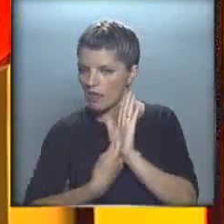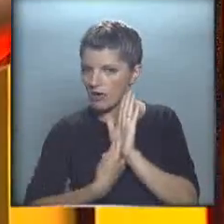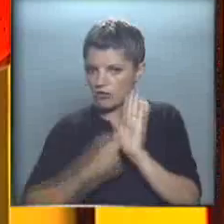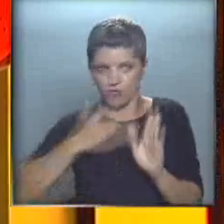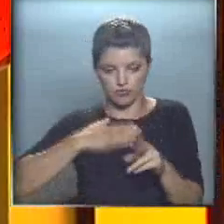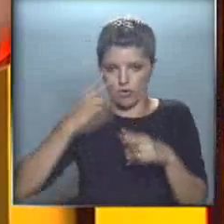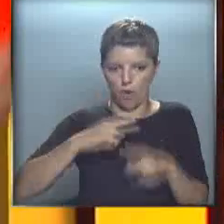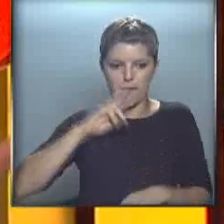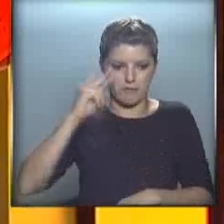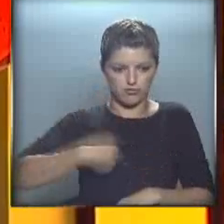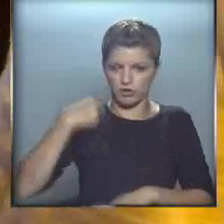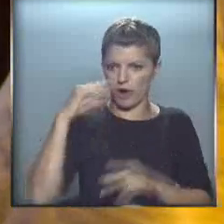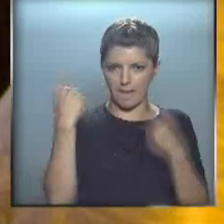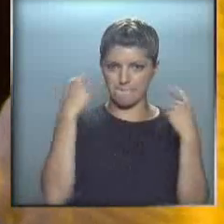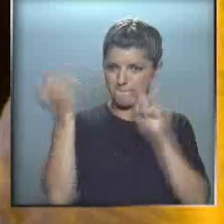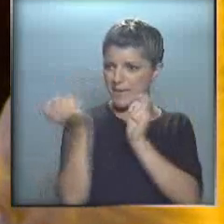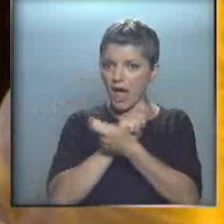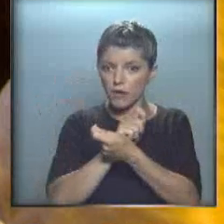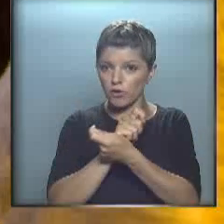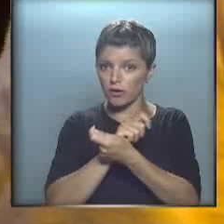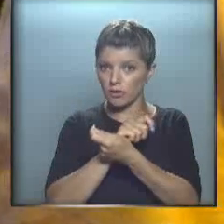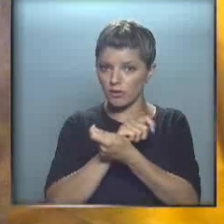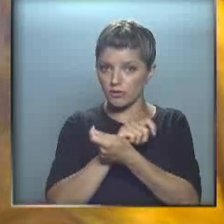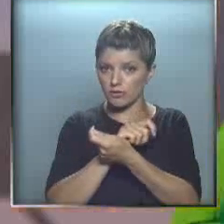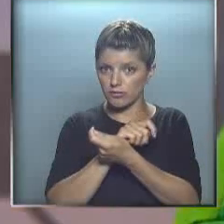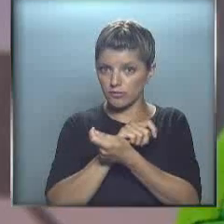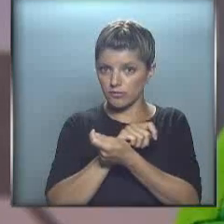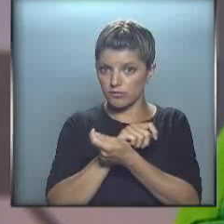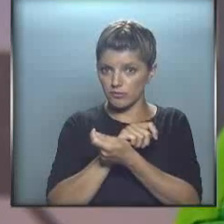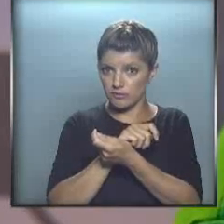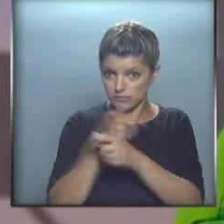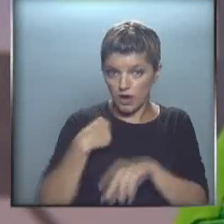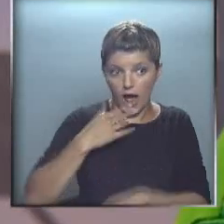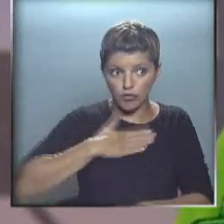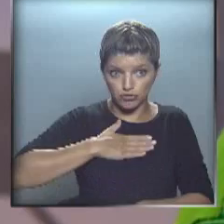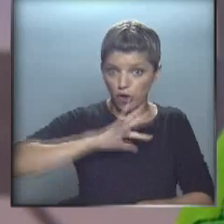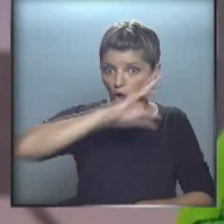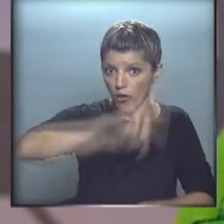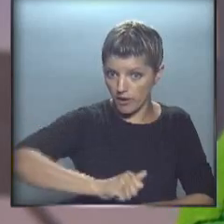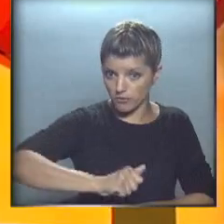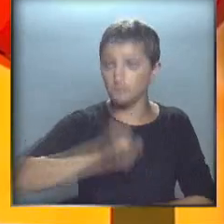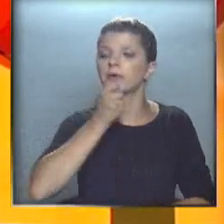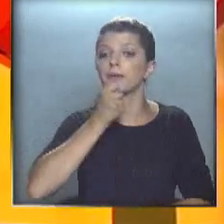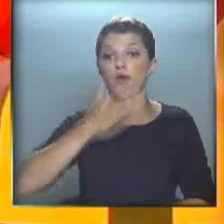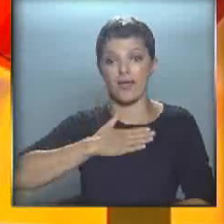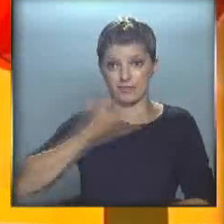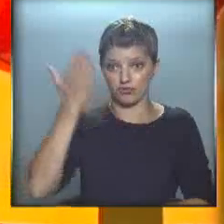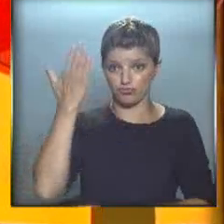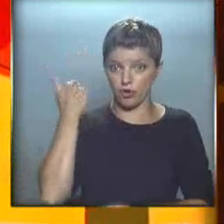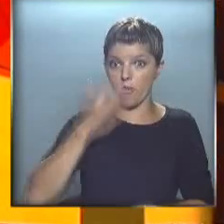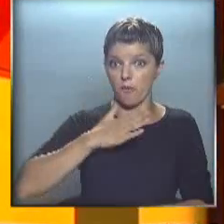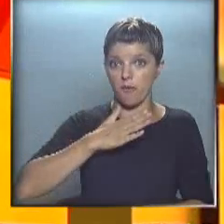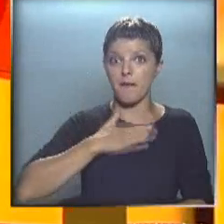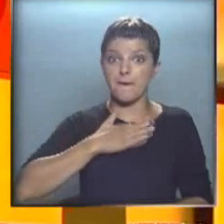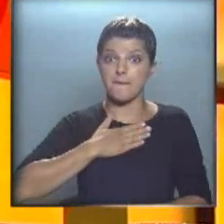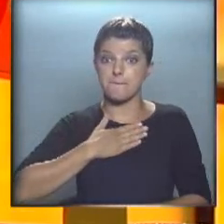cambiaron el apellido, el nombre que nos habían puesto nuestros padres y nos robaron. A mí me habían puesto... ¿Cuál era tu nombre? El